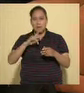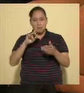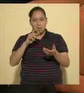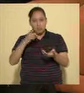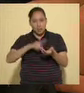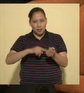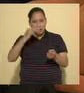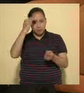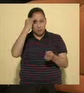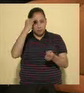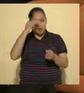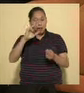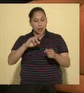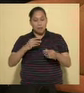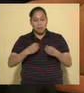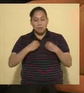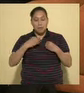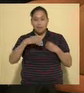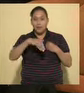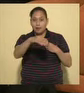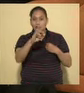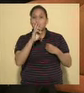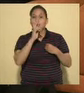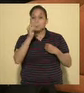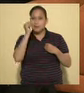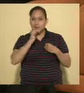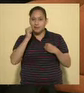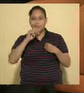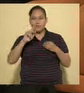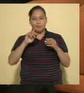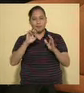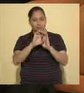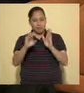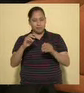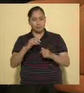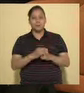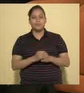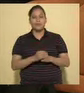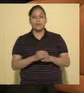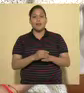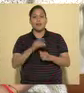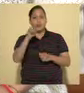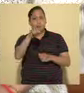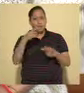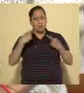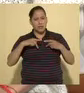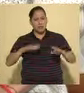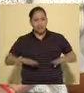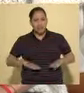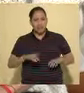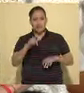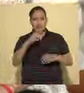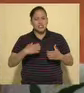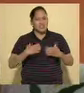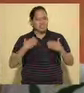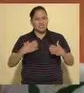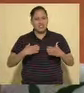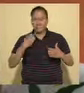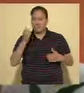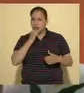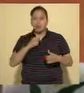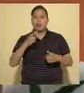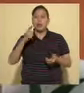te contesta, ¿eh? Uh-huh. Literalmente. Sí. Entonces, un ejemplo. Si tú eres una persona con mucha ira y que